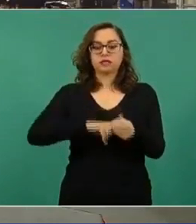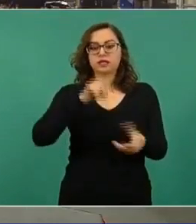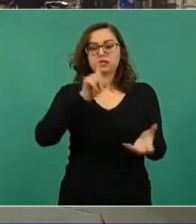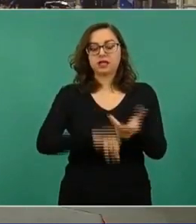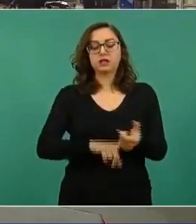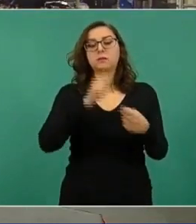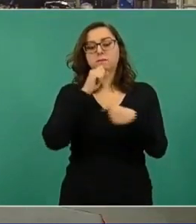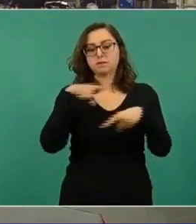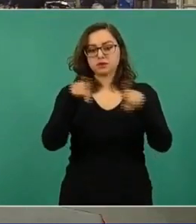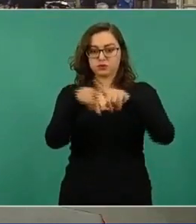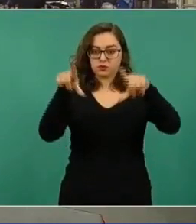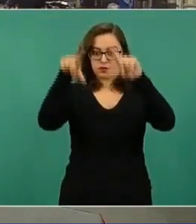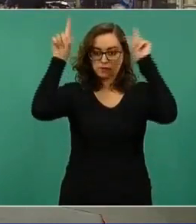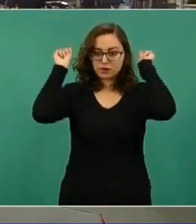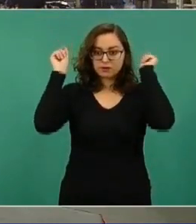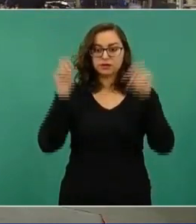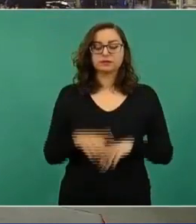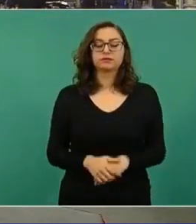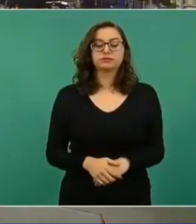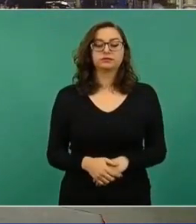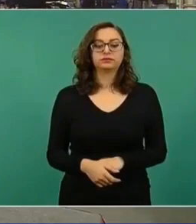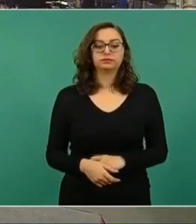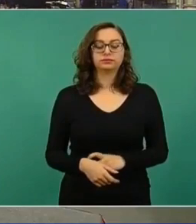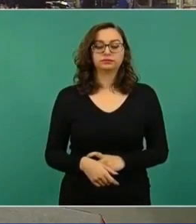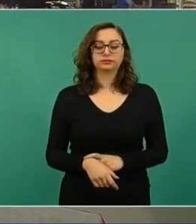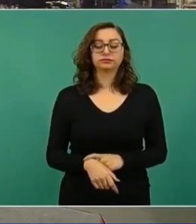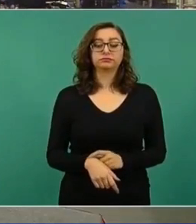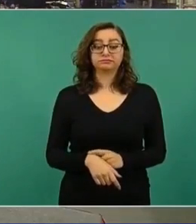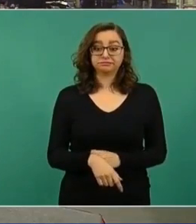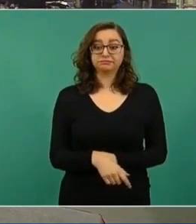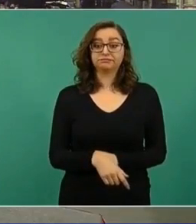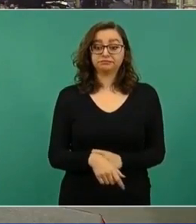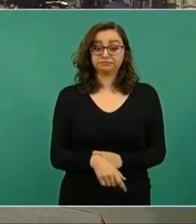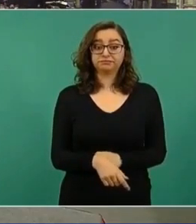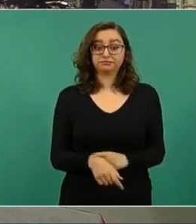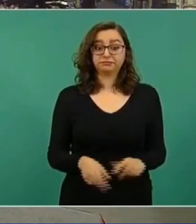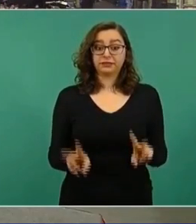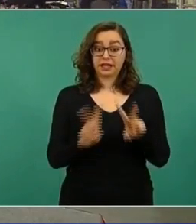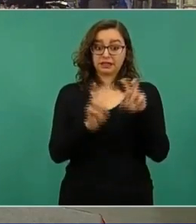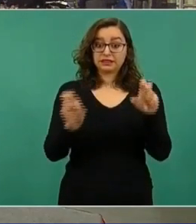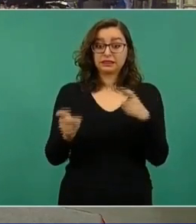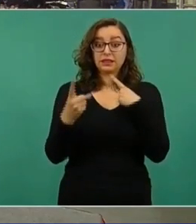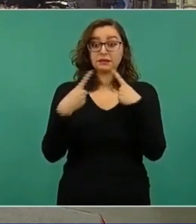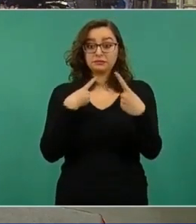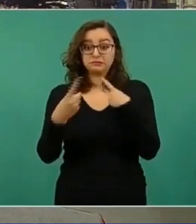Pues eso es, sí es importante el debate. Nada más